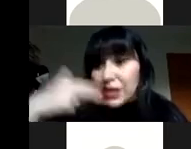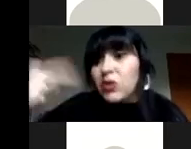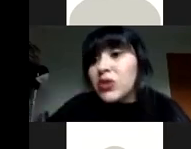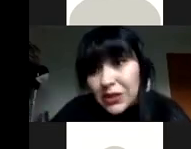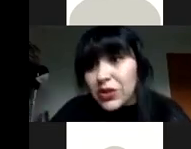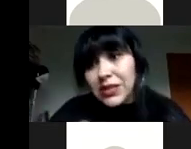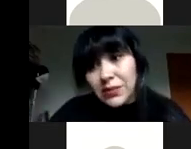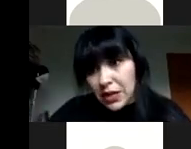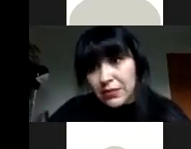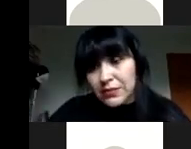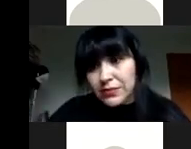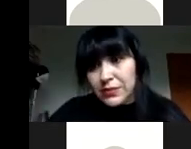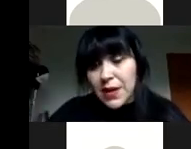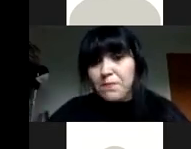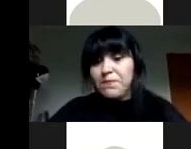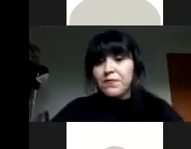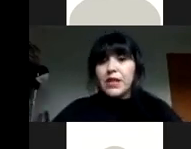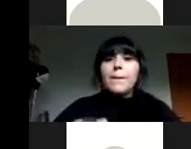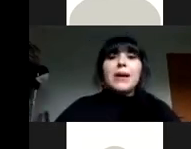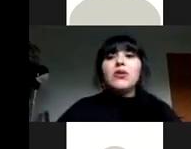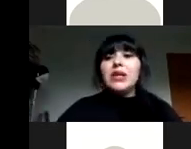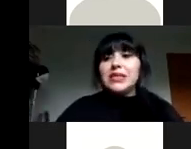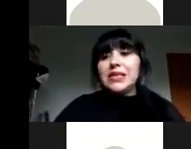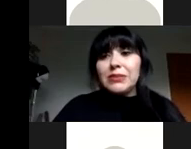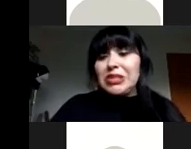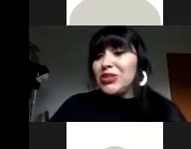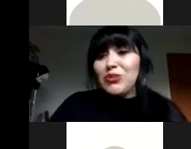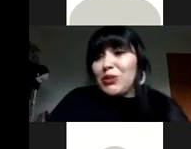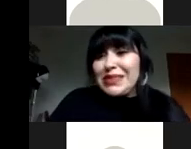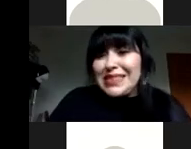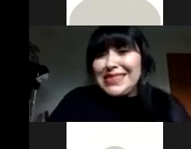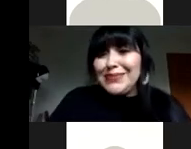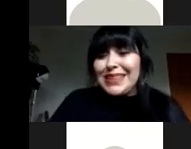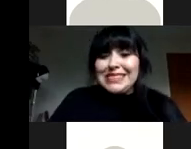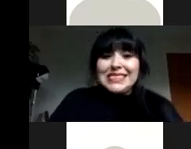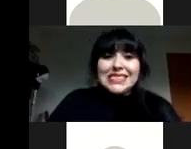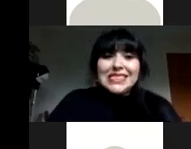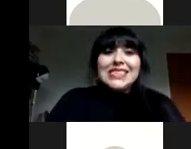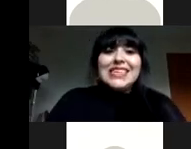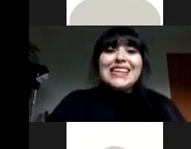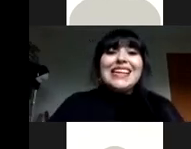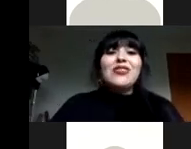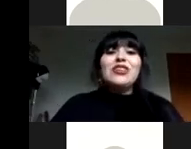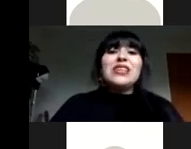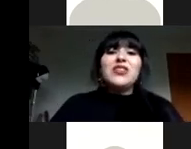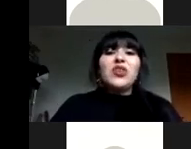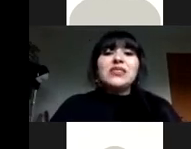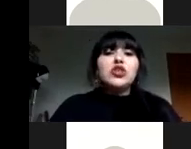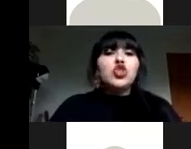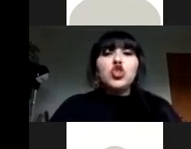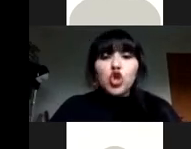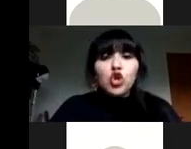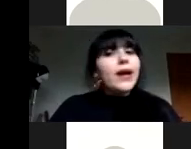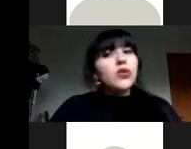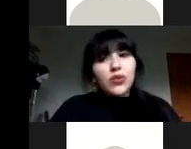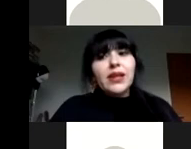Y con otras drogas también. ¿Ya? Vamos con la siguiente, porque estoy pero pasadísima. ¿El alcohol y otras drogas